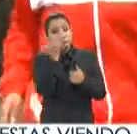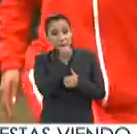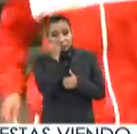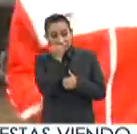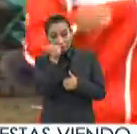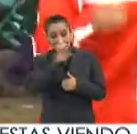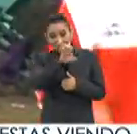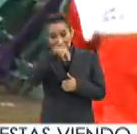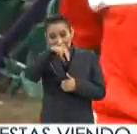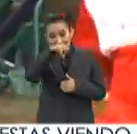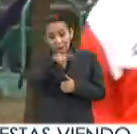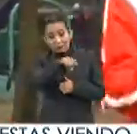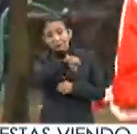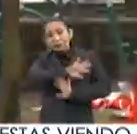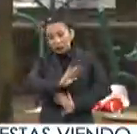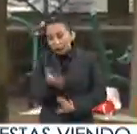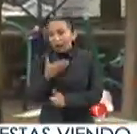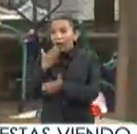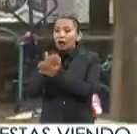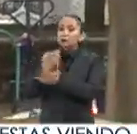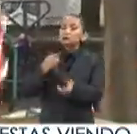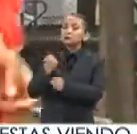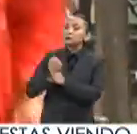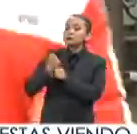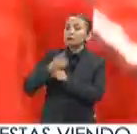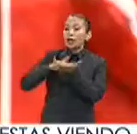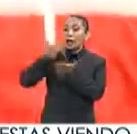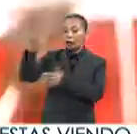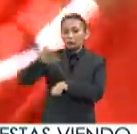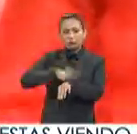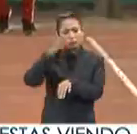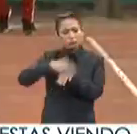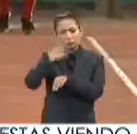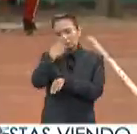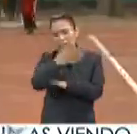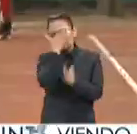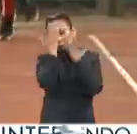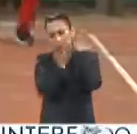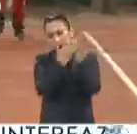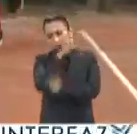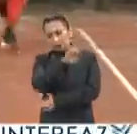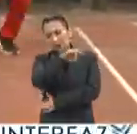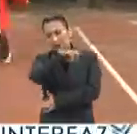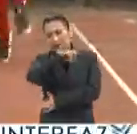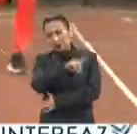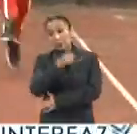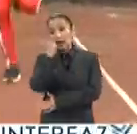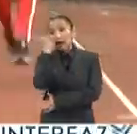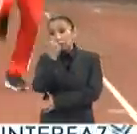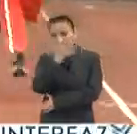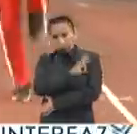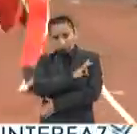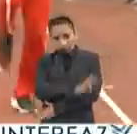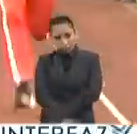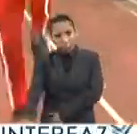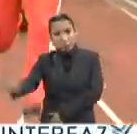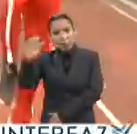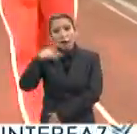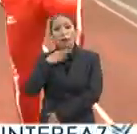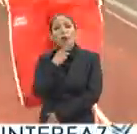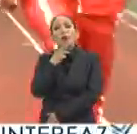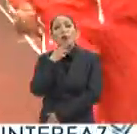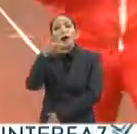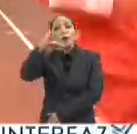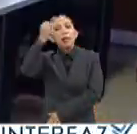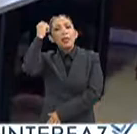Nacional de Entrenadores Deportivos ya ponen manos a la obra. Gracias a la excelencia educativa que ofrece la ENED, los alumnos tienen la capacidad de aplicar